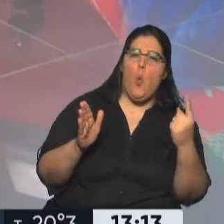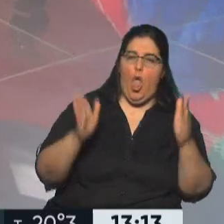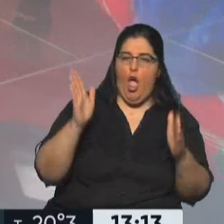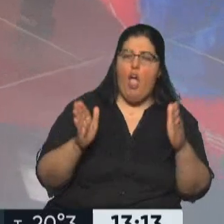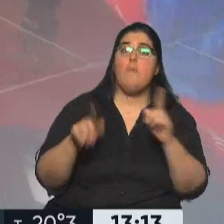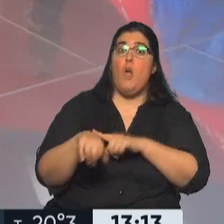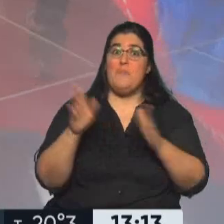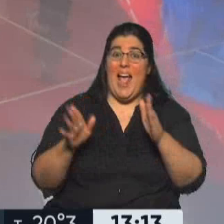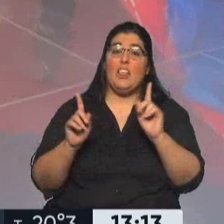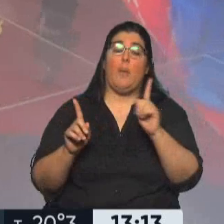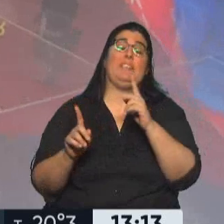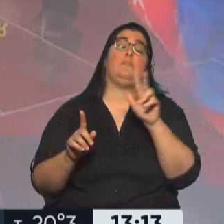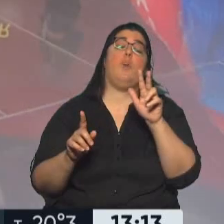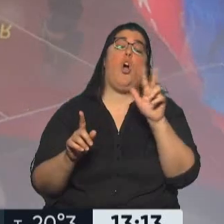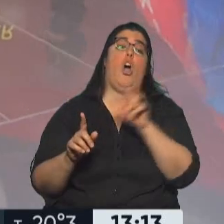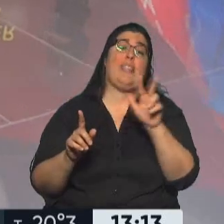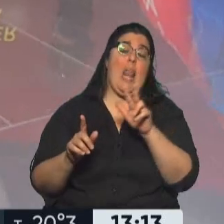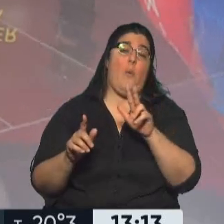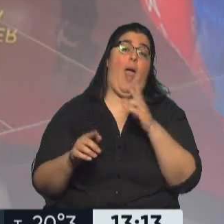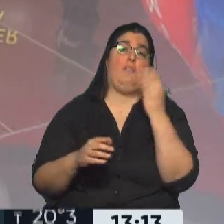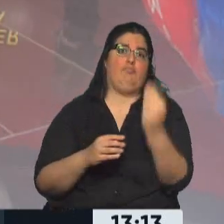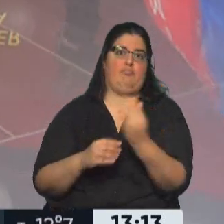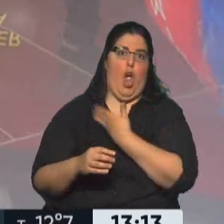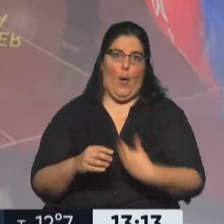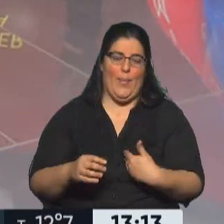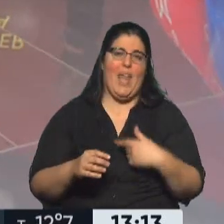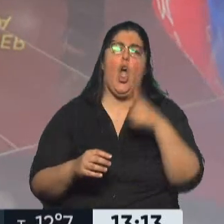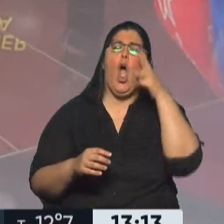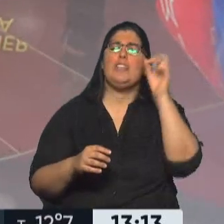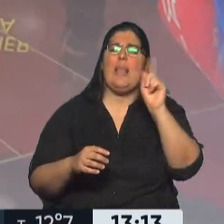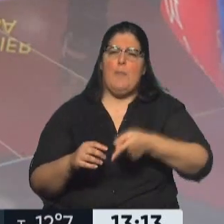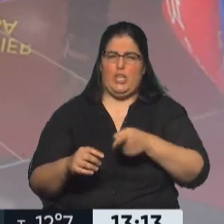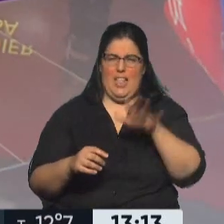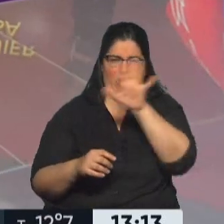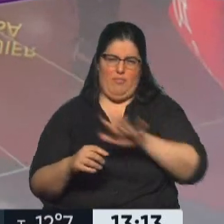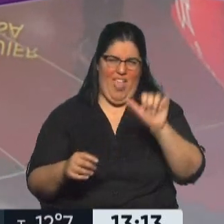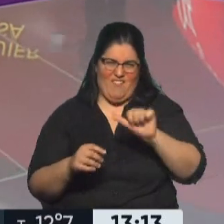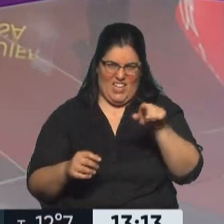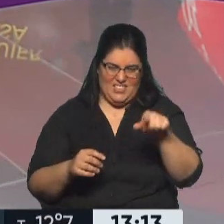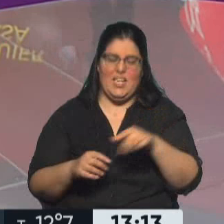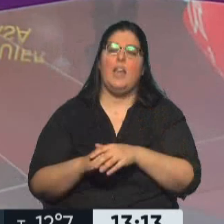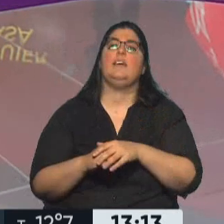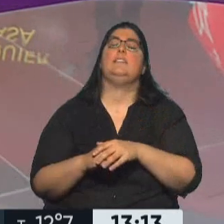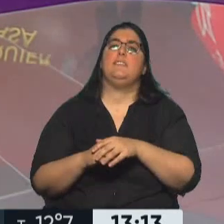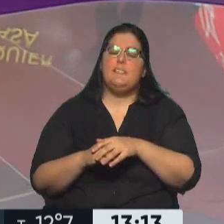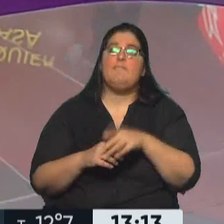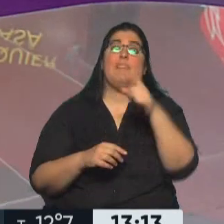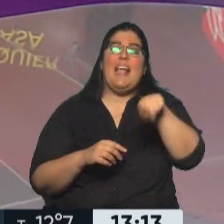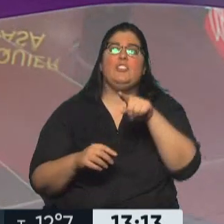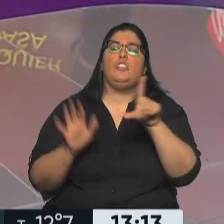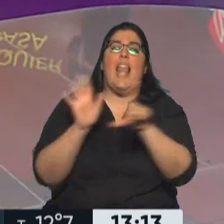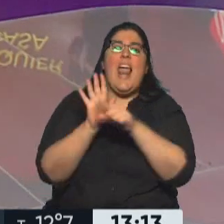mientras gobernaron casi el 80% del territorio afgano y aplicaron una interpretación de la